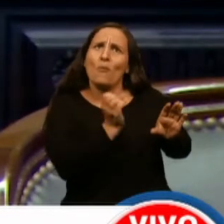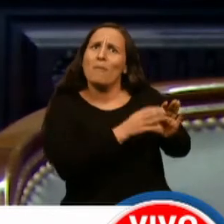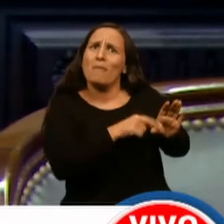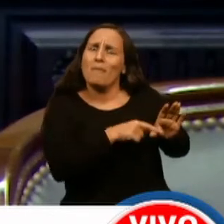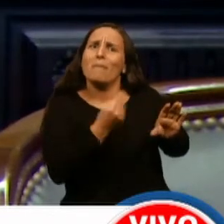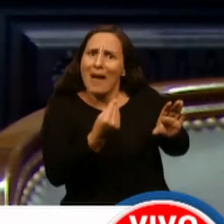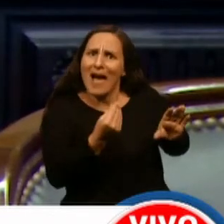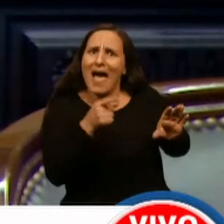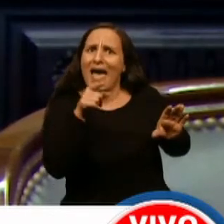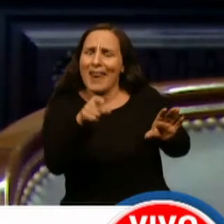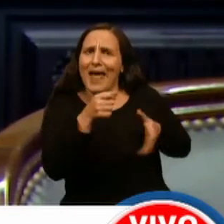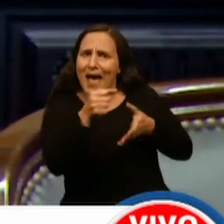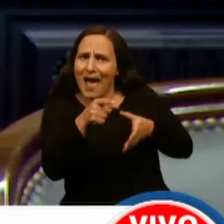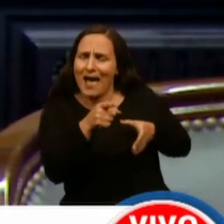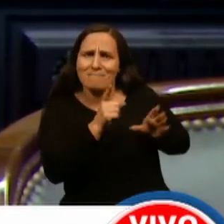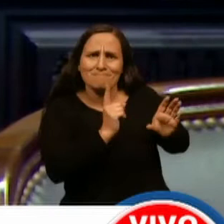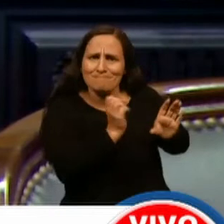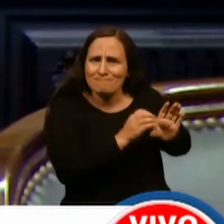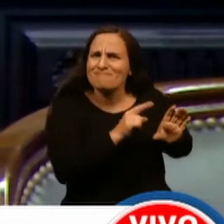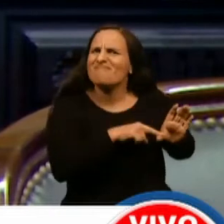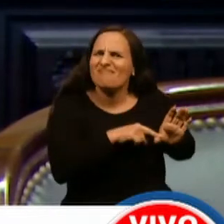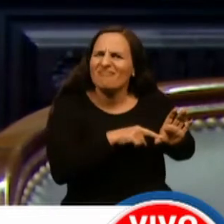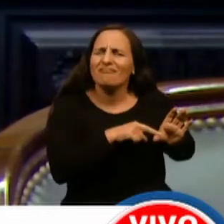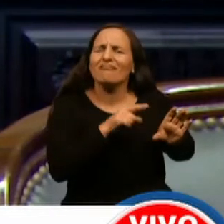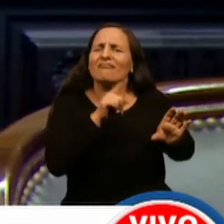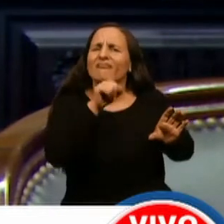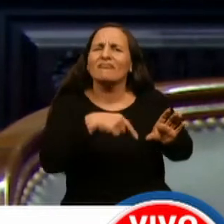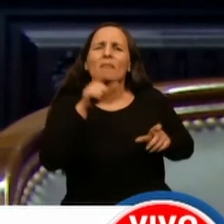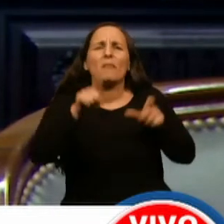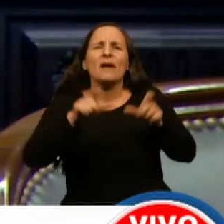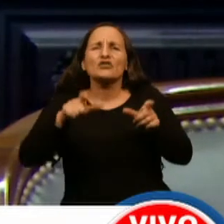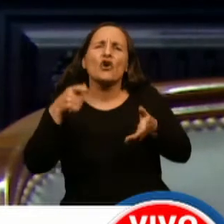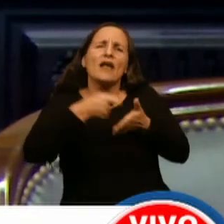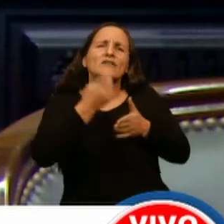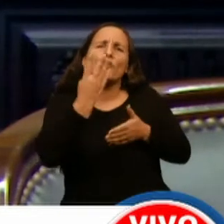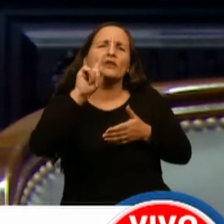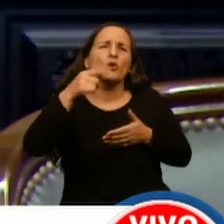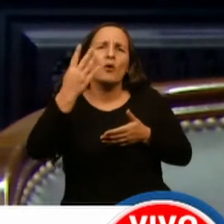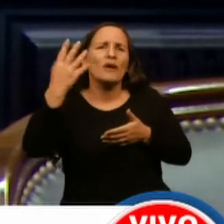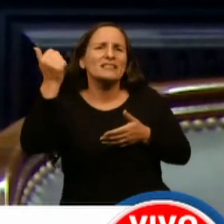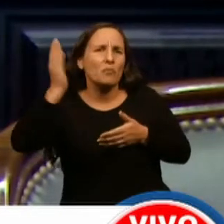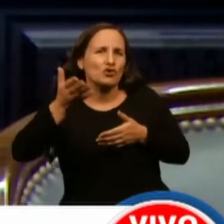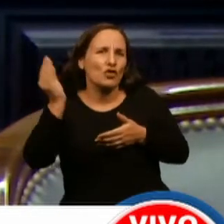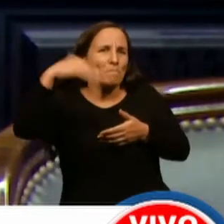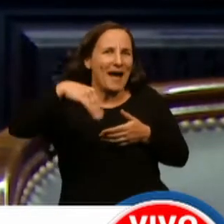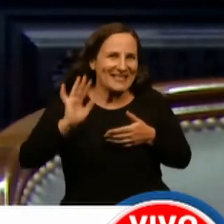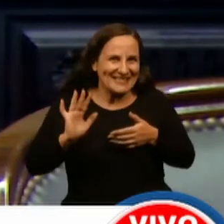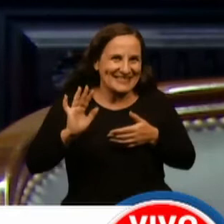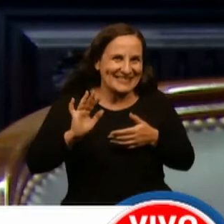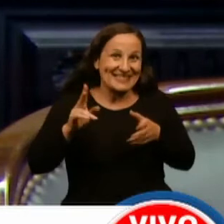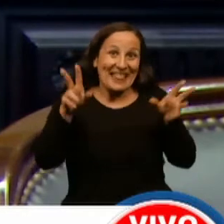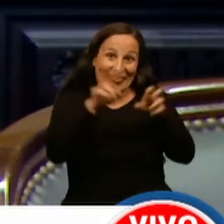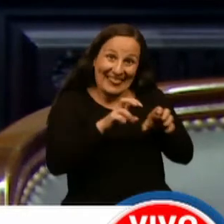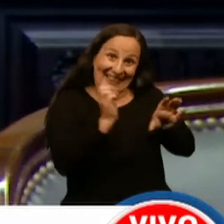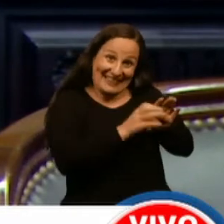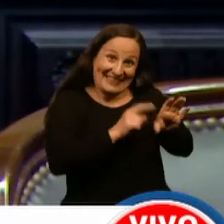fiduciario hoy se financia con un cargo que pagan los usuarios de 4,46% y que, según se informó